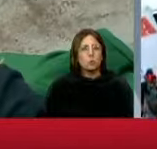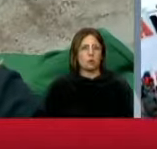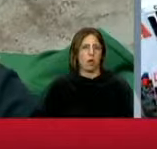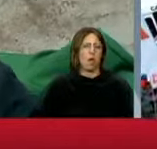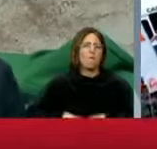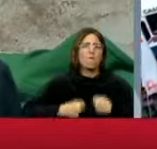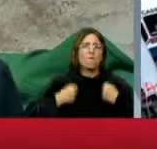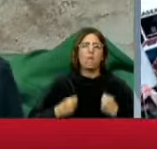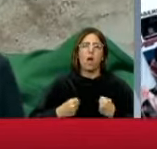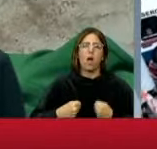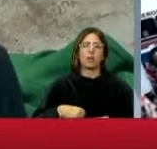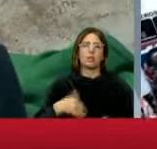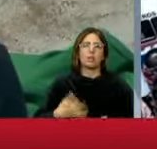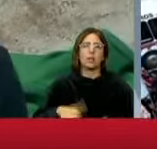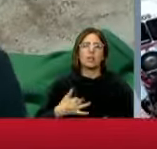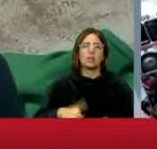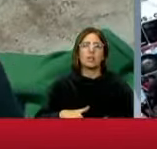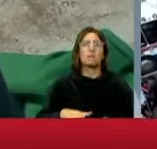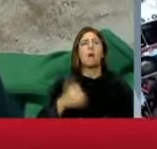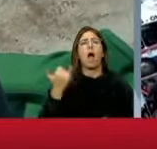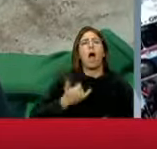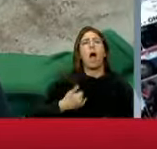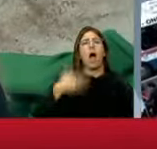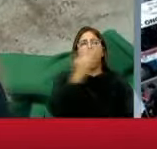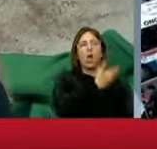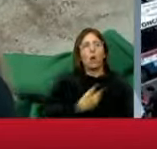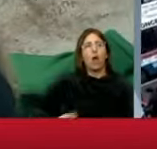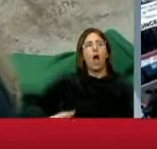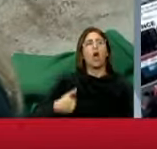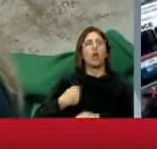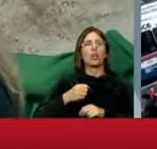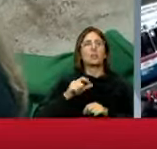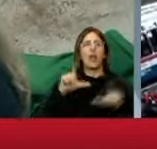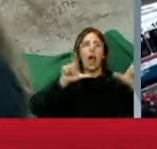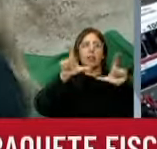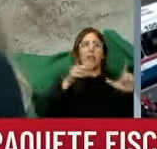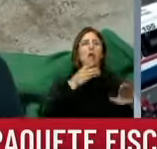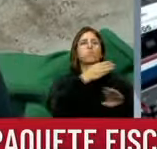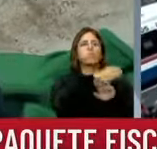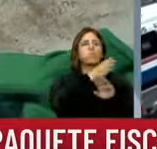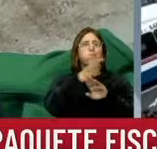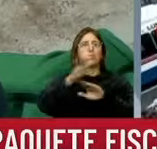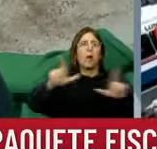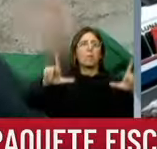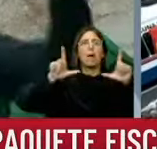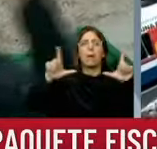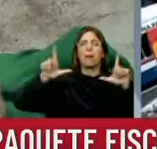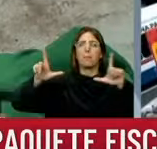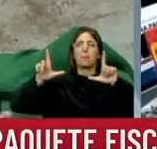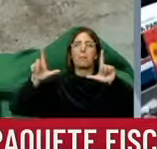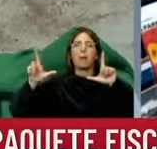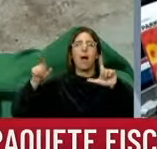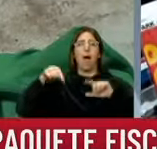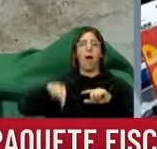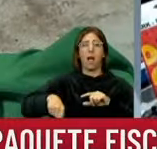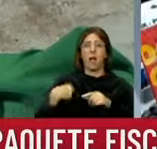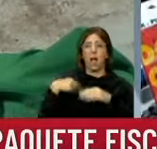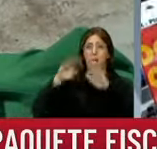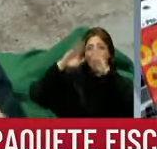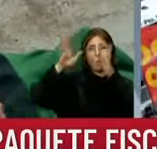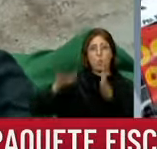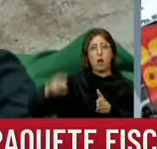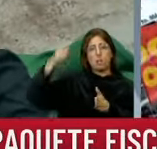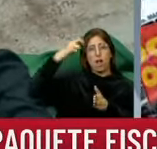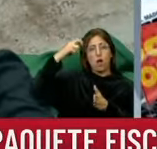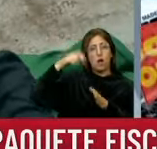Alejandro Borenstein, ¿no? Sí. Un fenómeno. ¿Sabés? Aposté que la traía hoy. Pero sí. Ayer cuando la digo, Feynman venía a traer la nota me